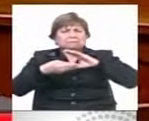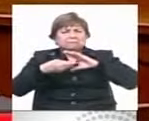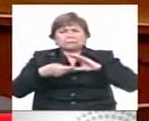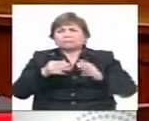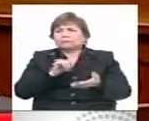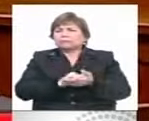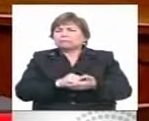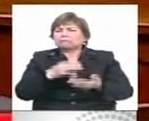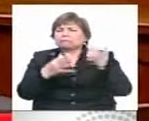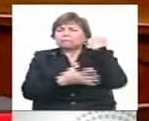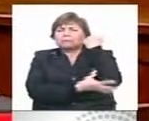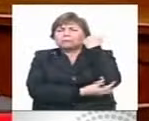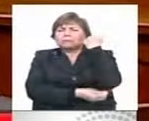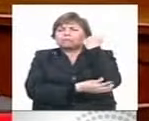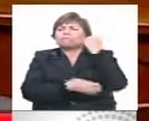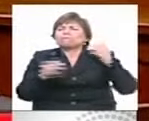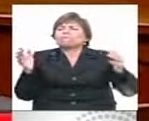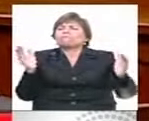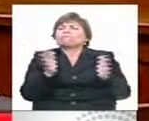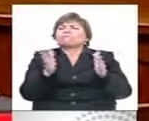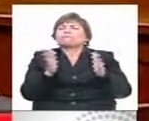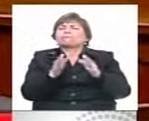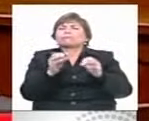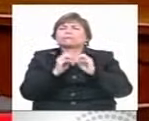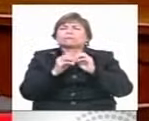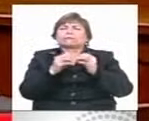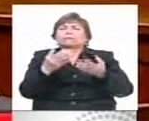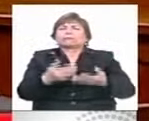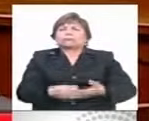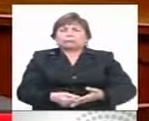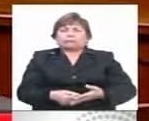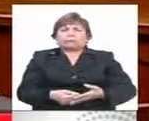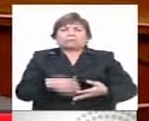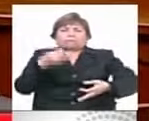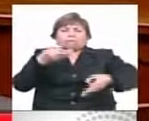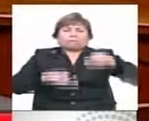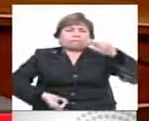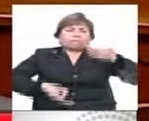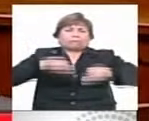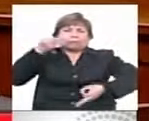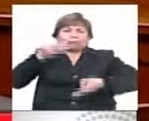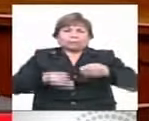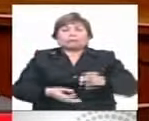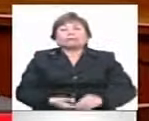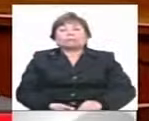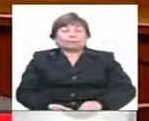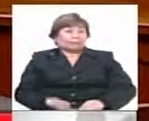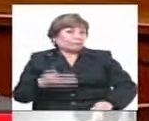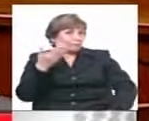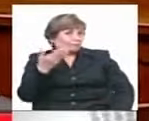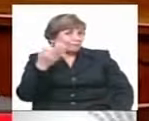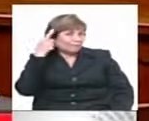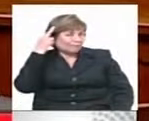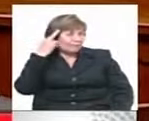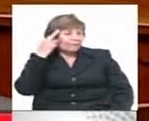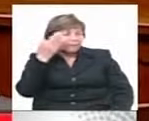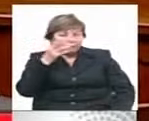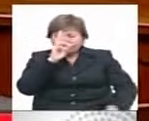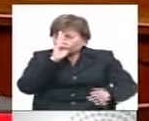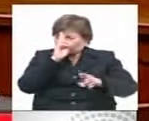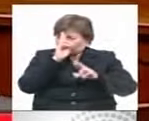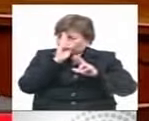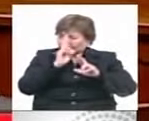reducción de la pobreza y de la reactivación económica con justicia. Es por ello que de manera